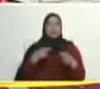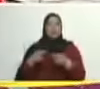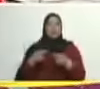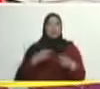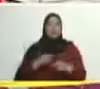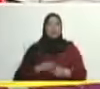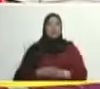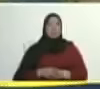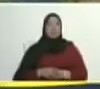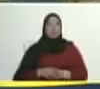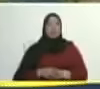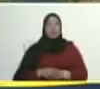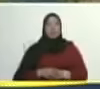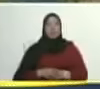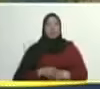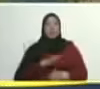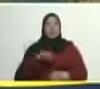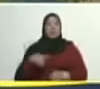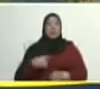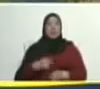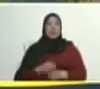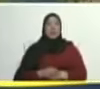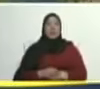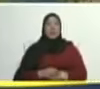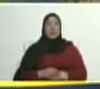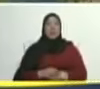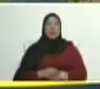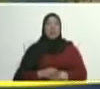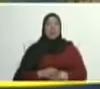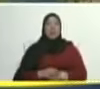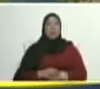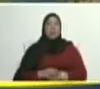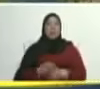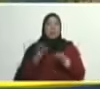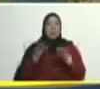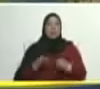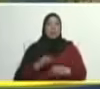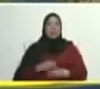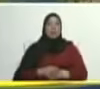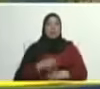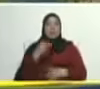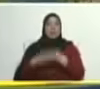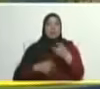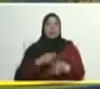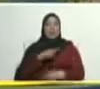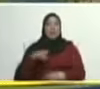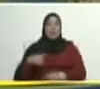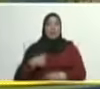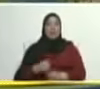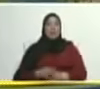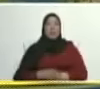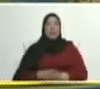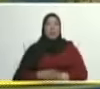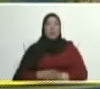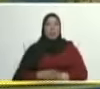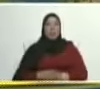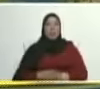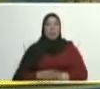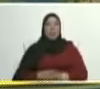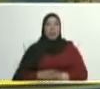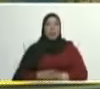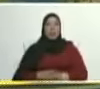países, la interconexión intra-ALBA. Forma parte de la